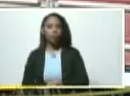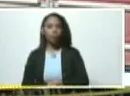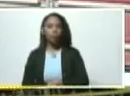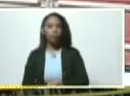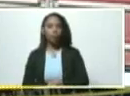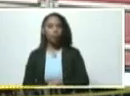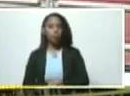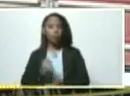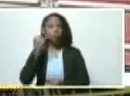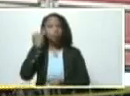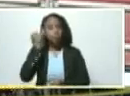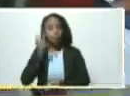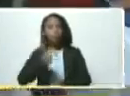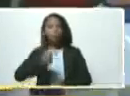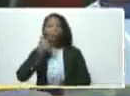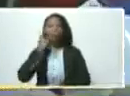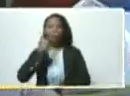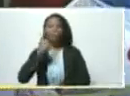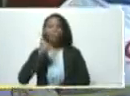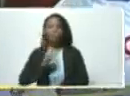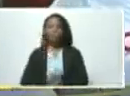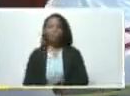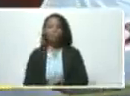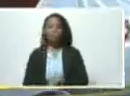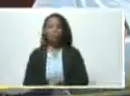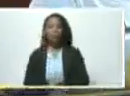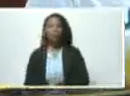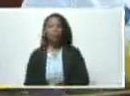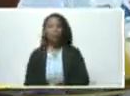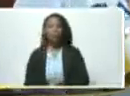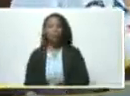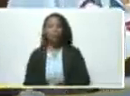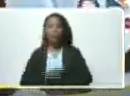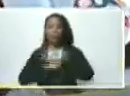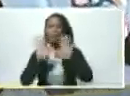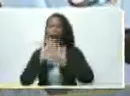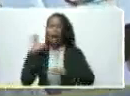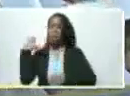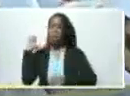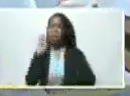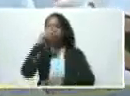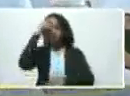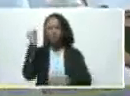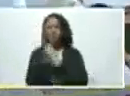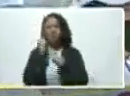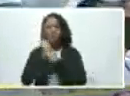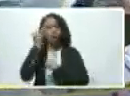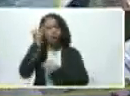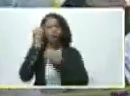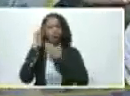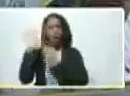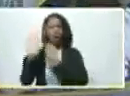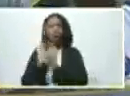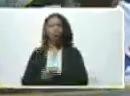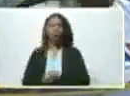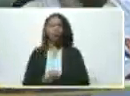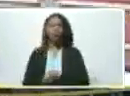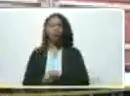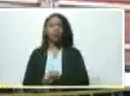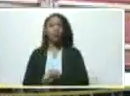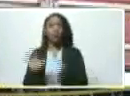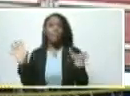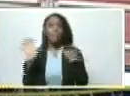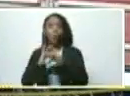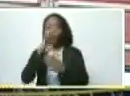Es una idea maravillosa. Ya veníamos trabajando una idea como esta y está